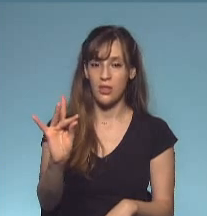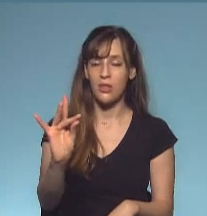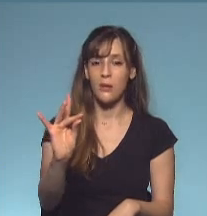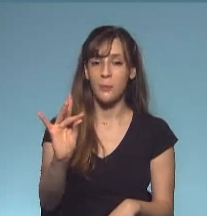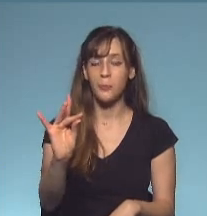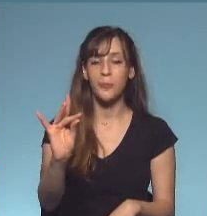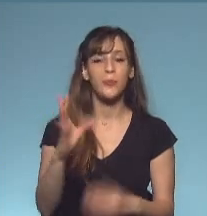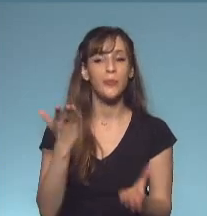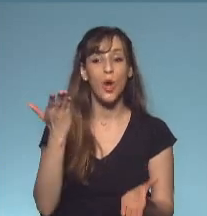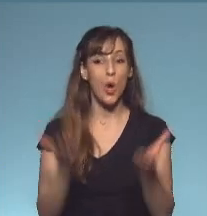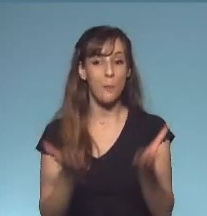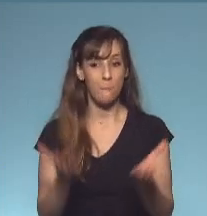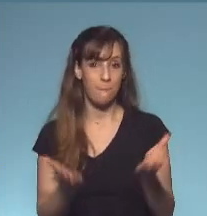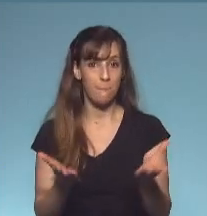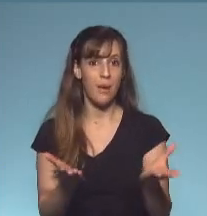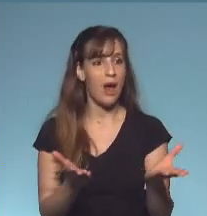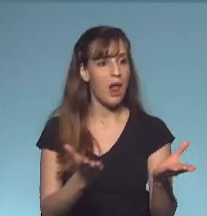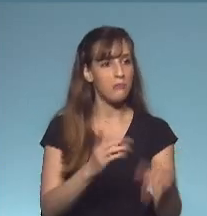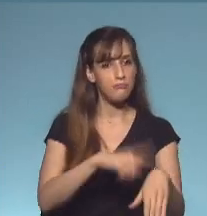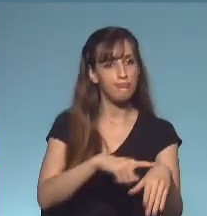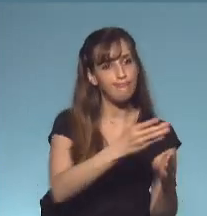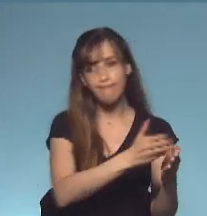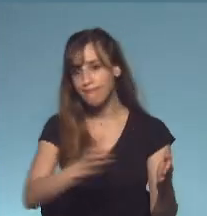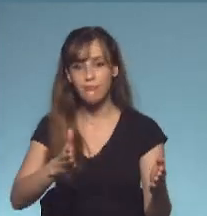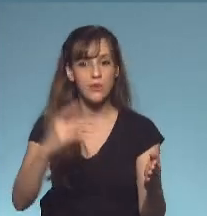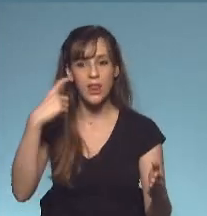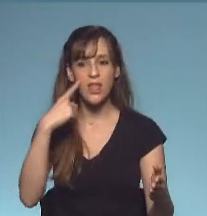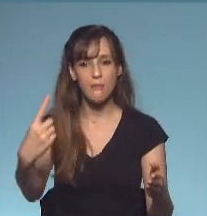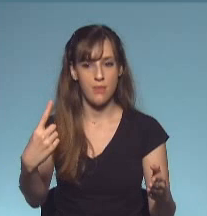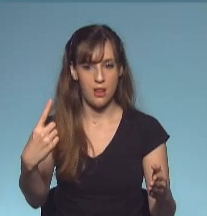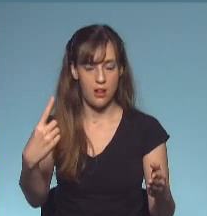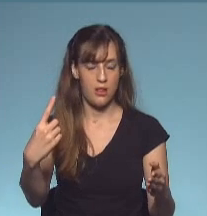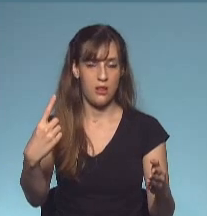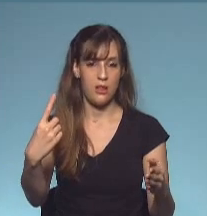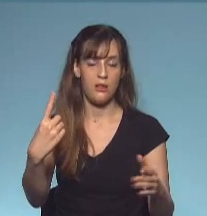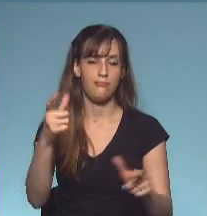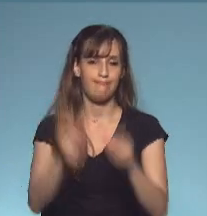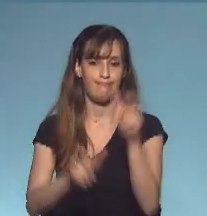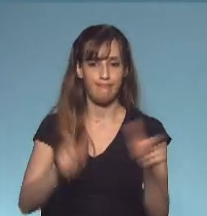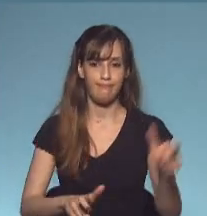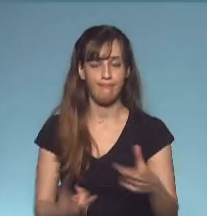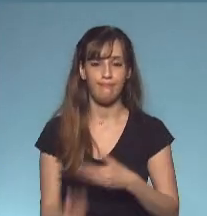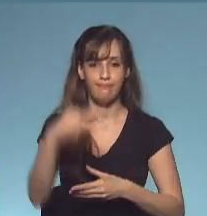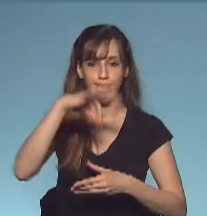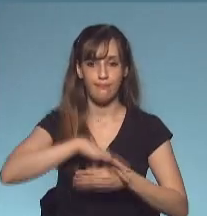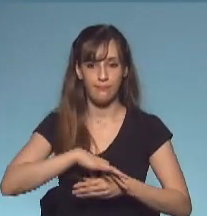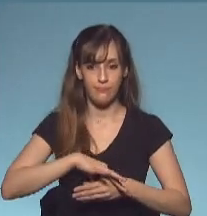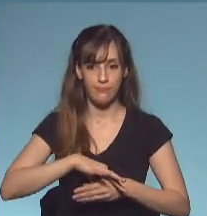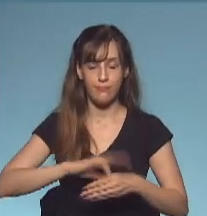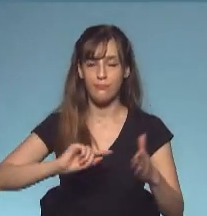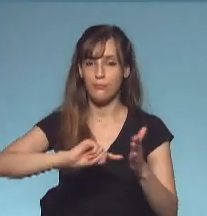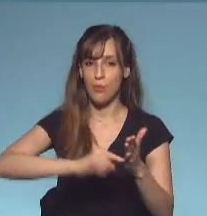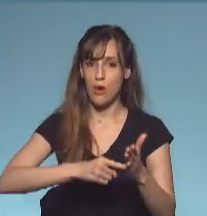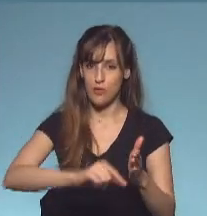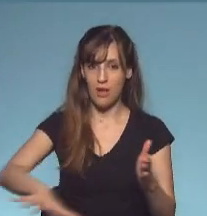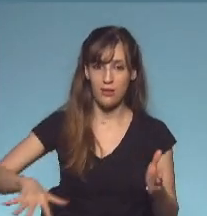con toda la etapa, llegando a los 10.000 casos en la provincia de Buenos Aires. Así que, insisto